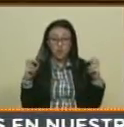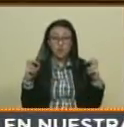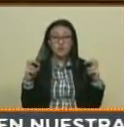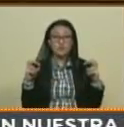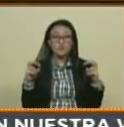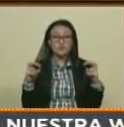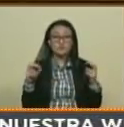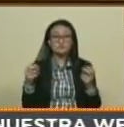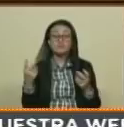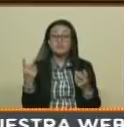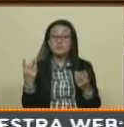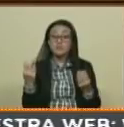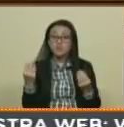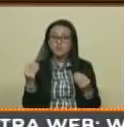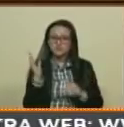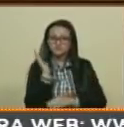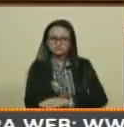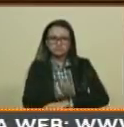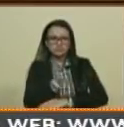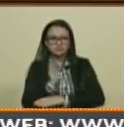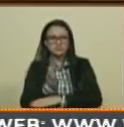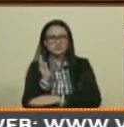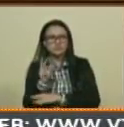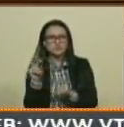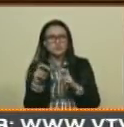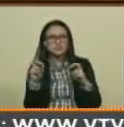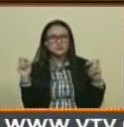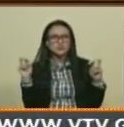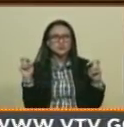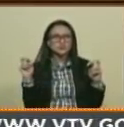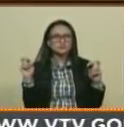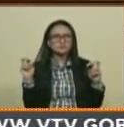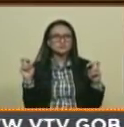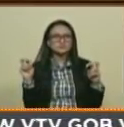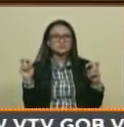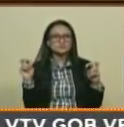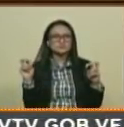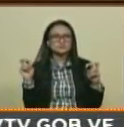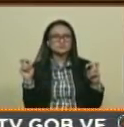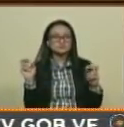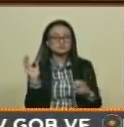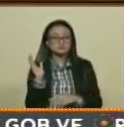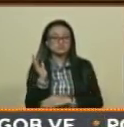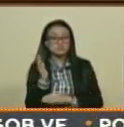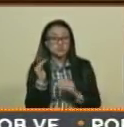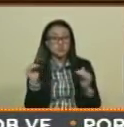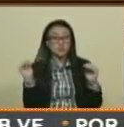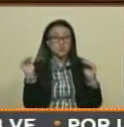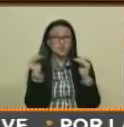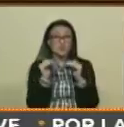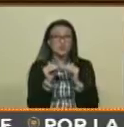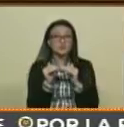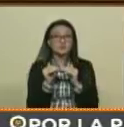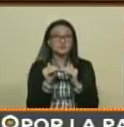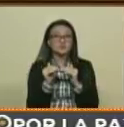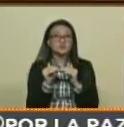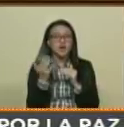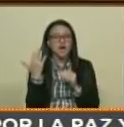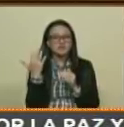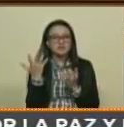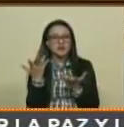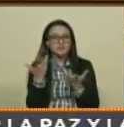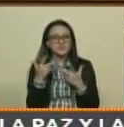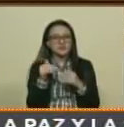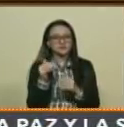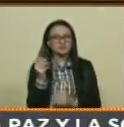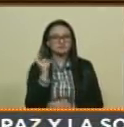Que muchas de las órdenes de aprehensión y de allanamiento, luego, por una orden superior de la antigua administración en el